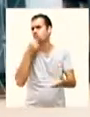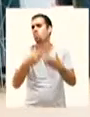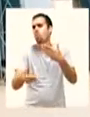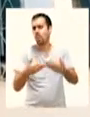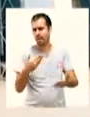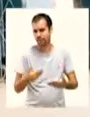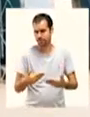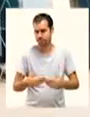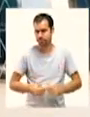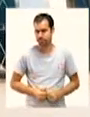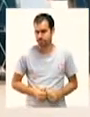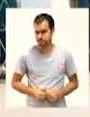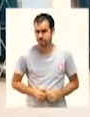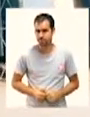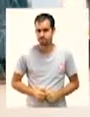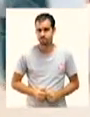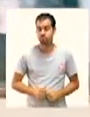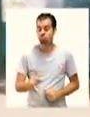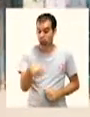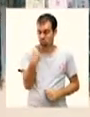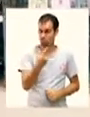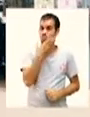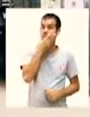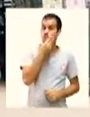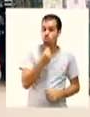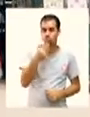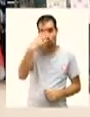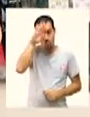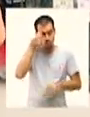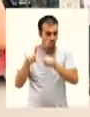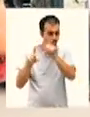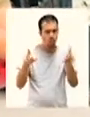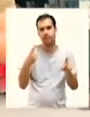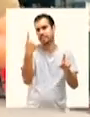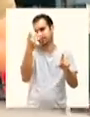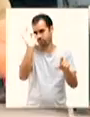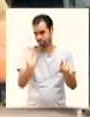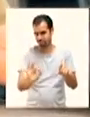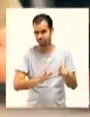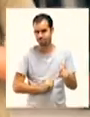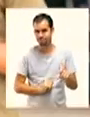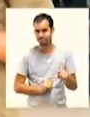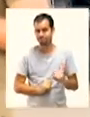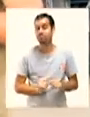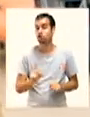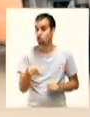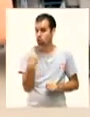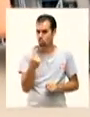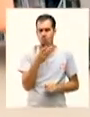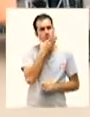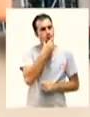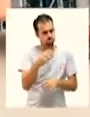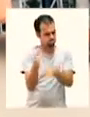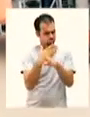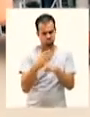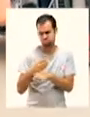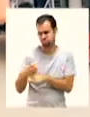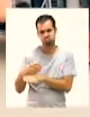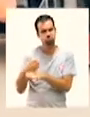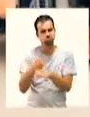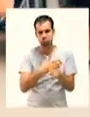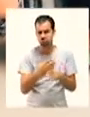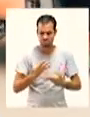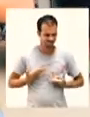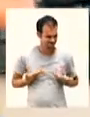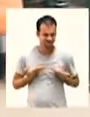hecho, porque nosotros somos la juventud que nuestro país necesita. Somos una juventud diversa, espontánea y comprometida con nuestro